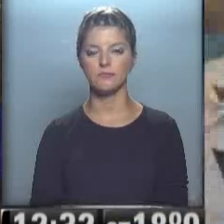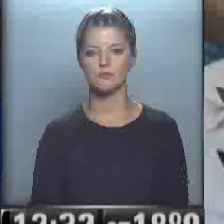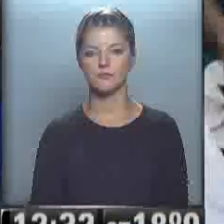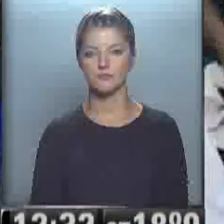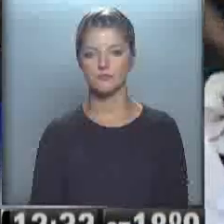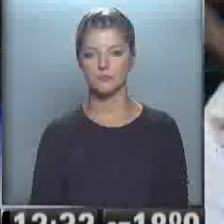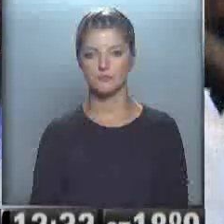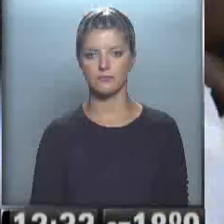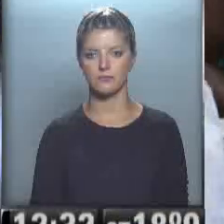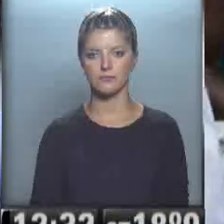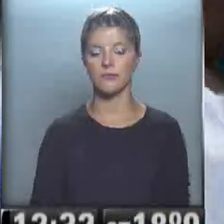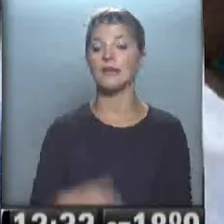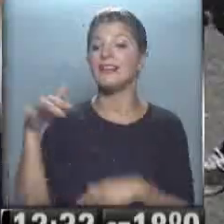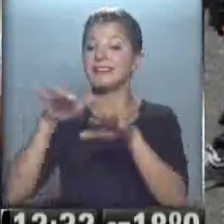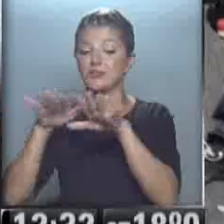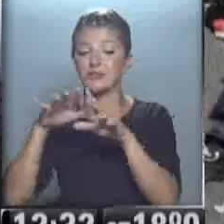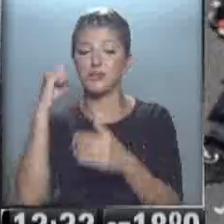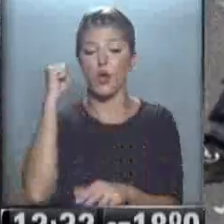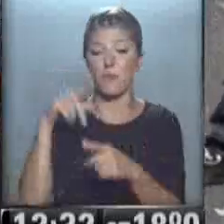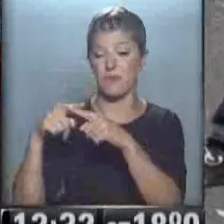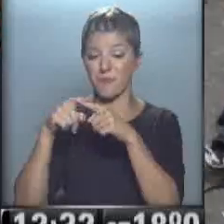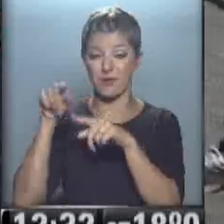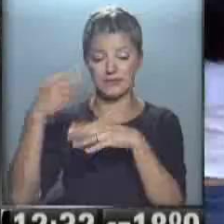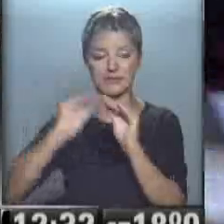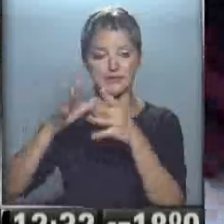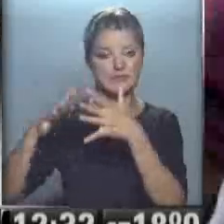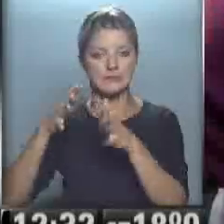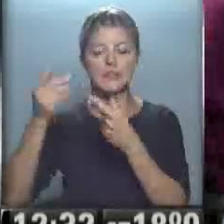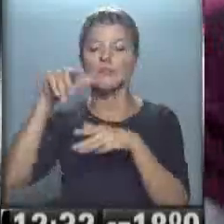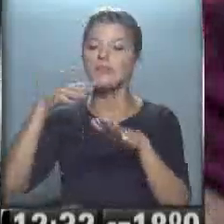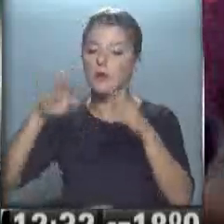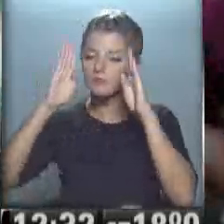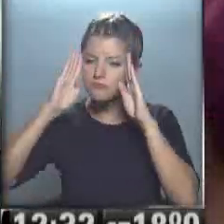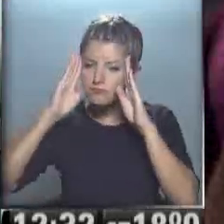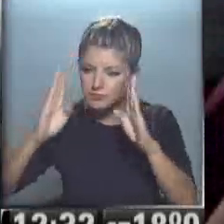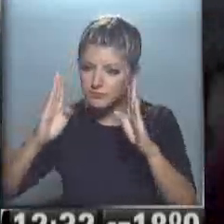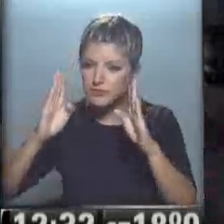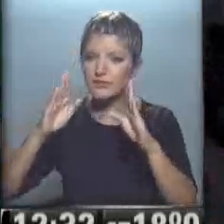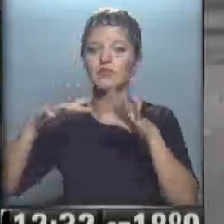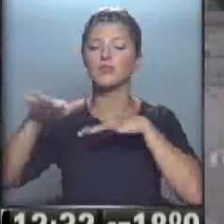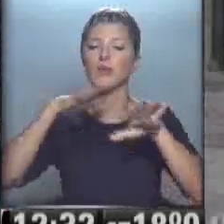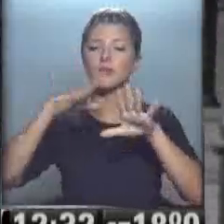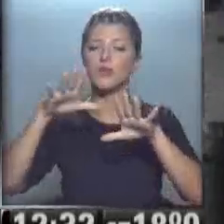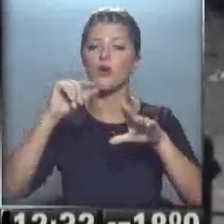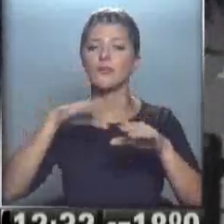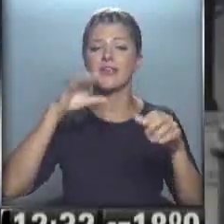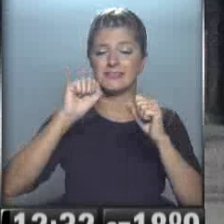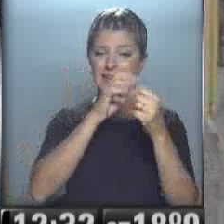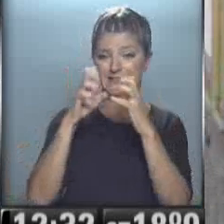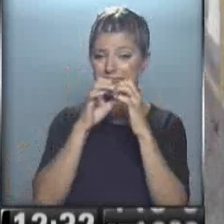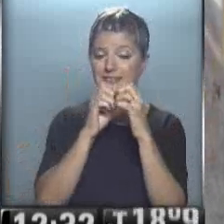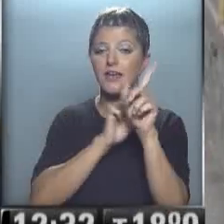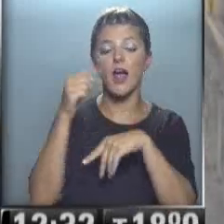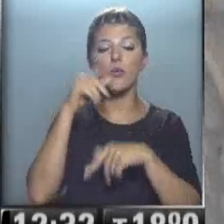Venezuela la inestabilidad política en Venezuela parece estar encuadrada en la serie de escenarios globales de crisis